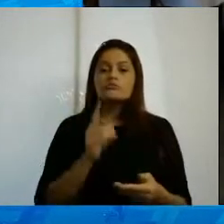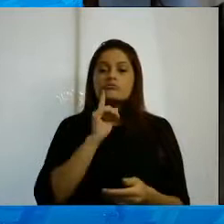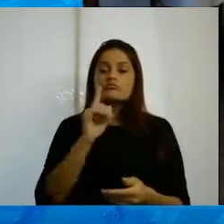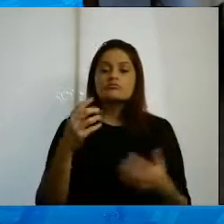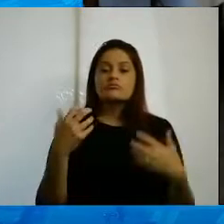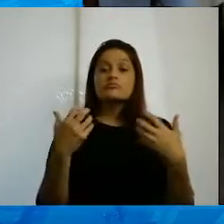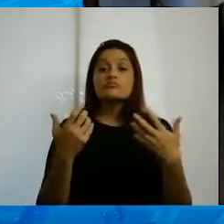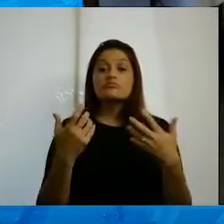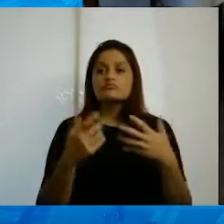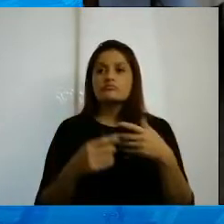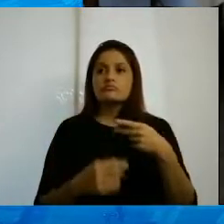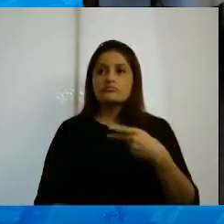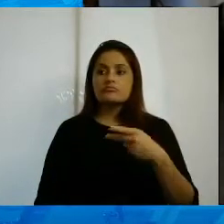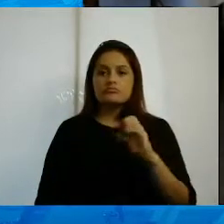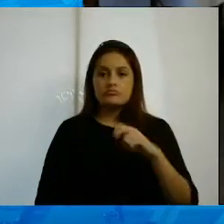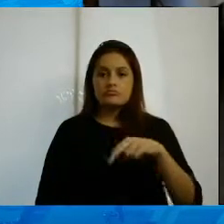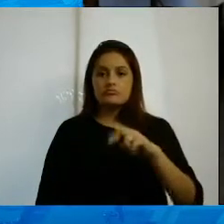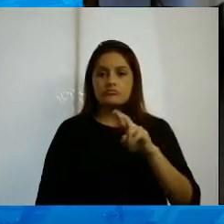Concejal Enríquez.